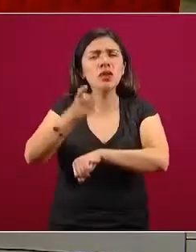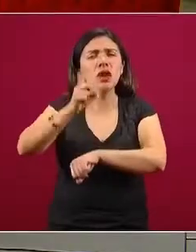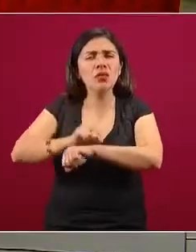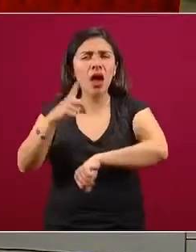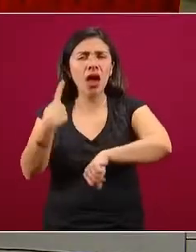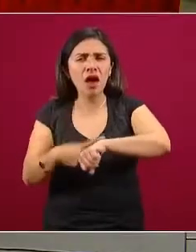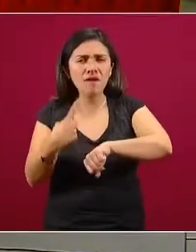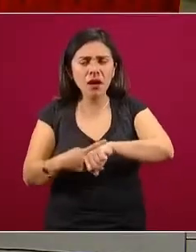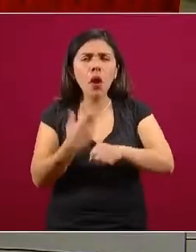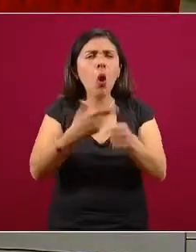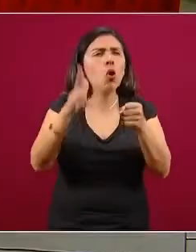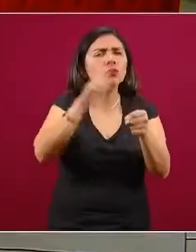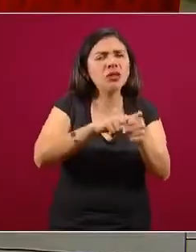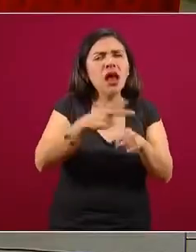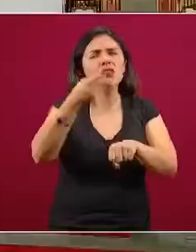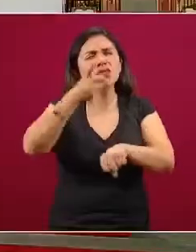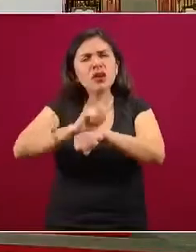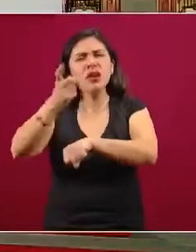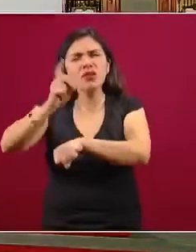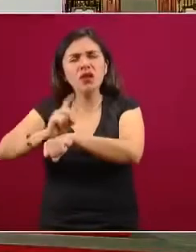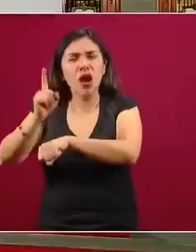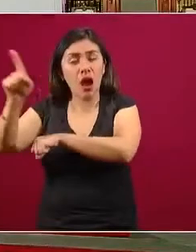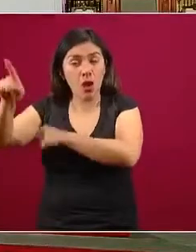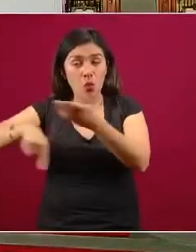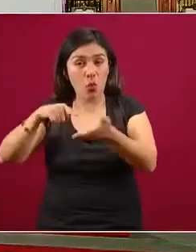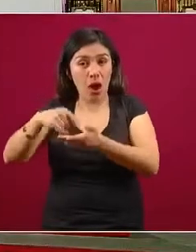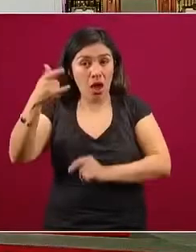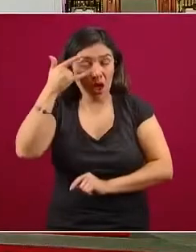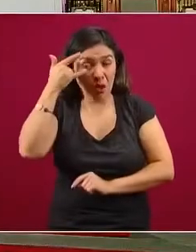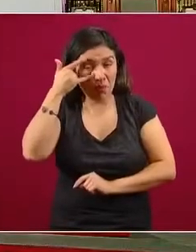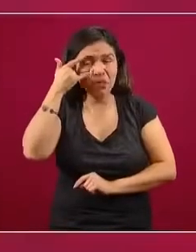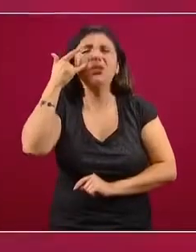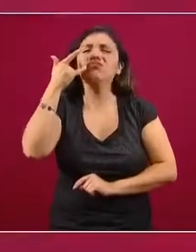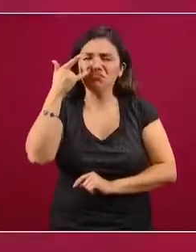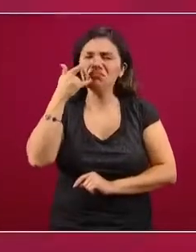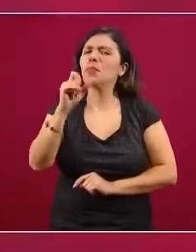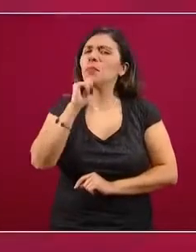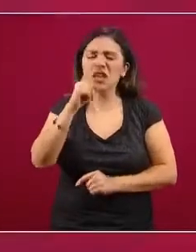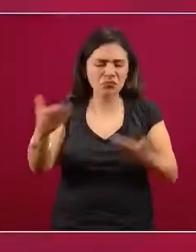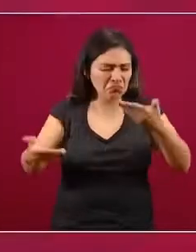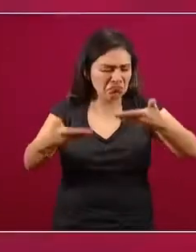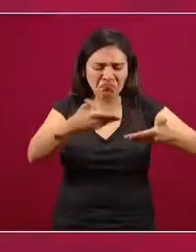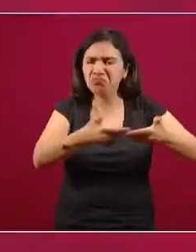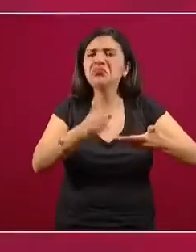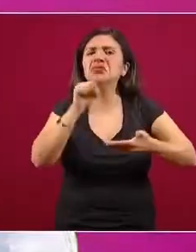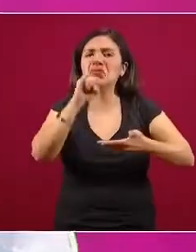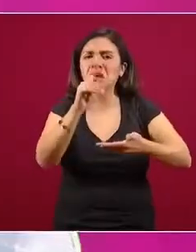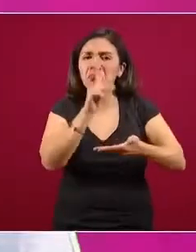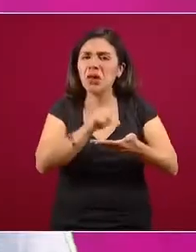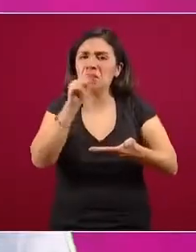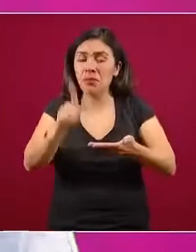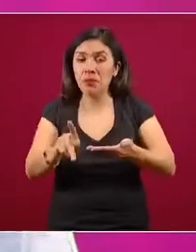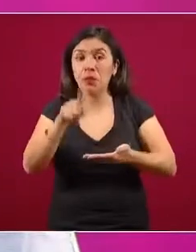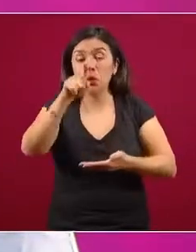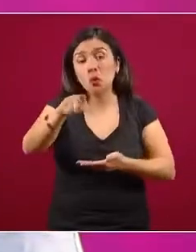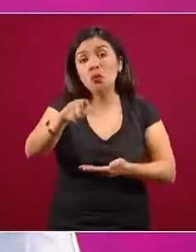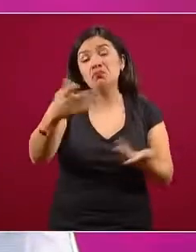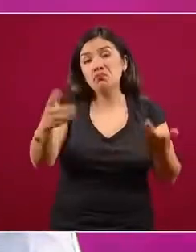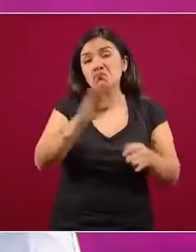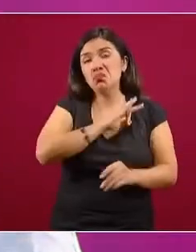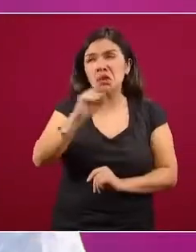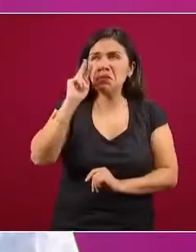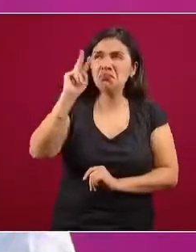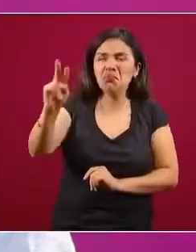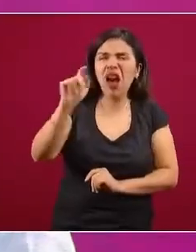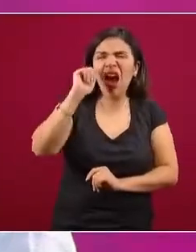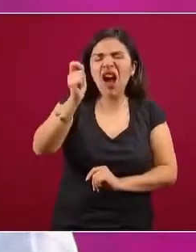la cantidad de hospitalizaciones diarias en Campeche corresponde con la información verificada. La situación que usted pudiera estar